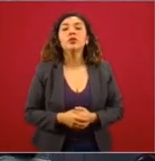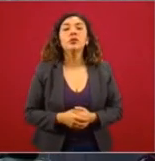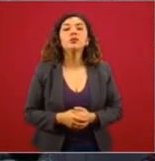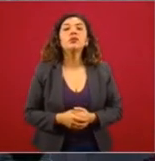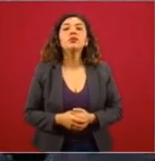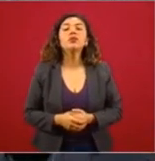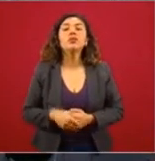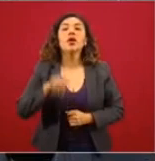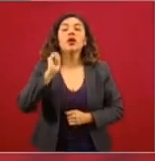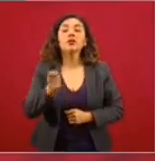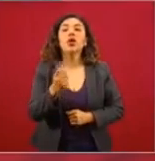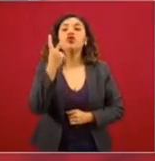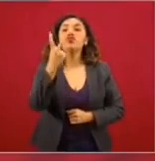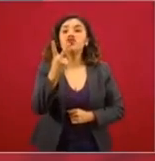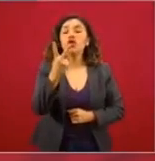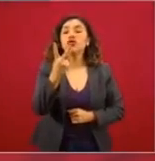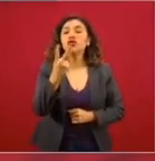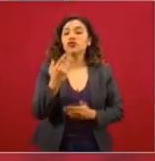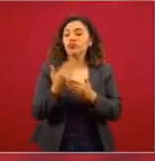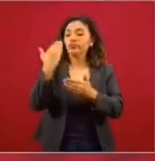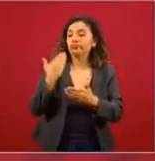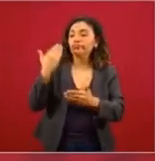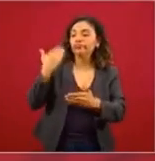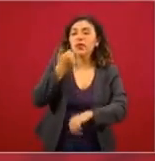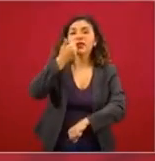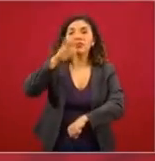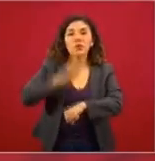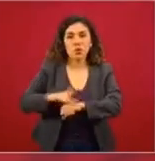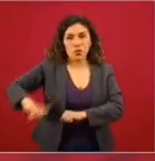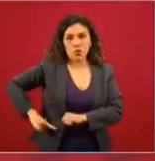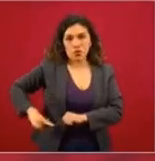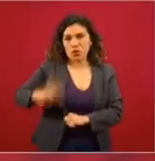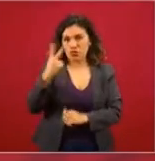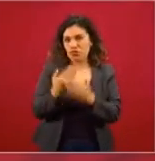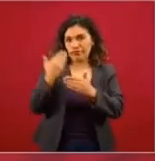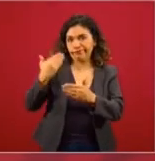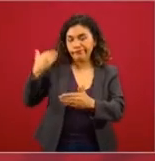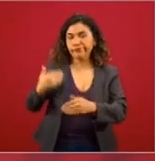de las dos administraciones pasadas,